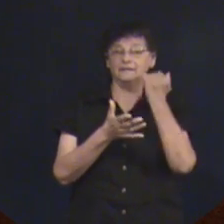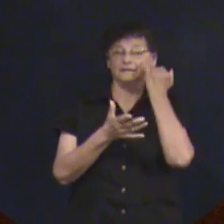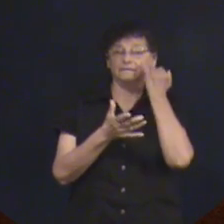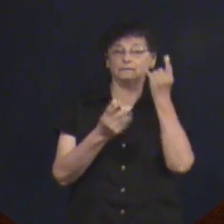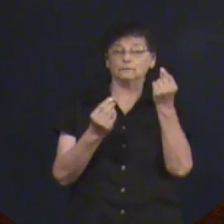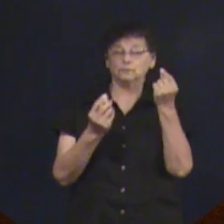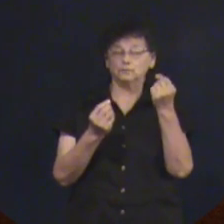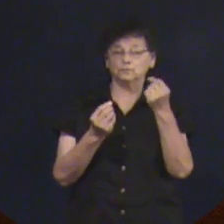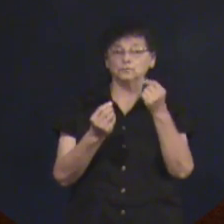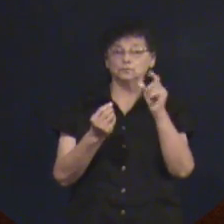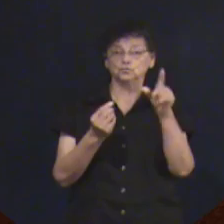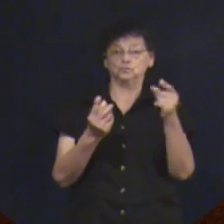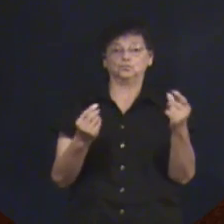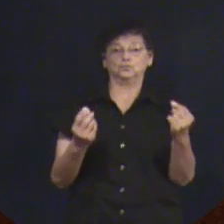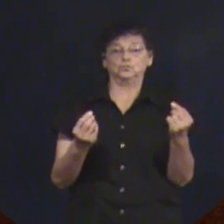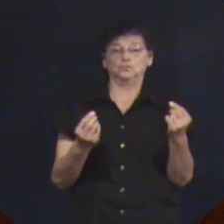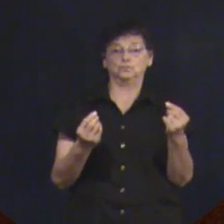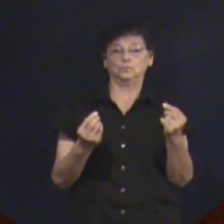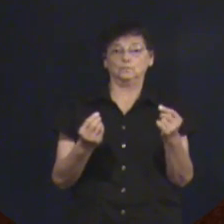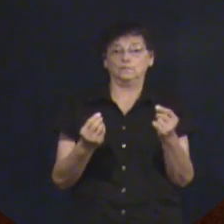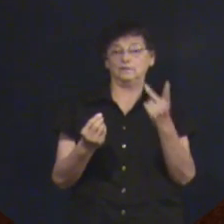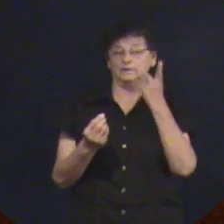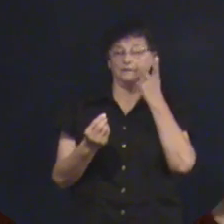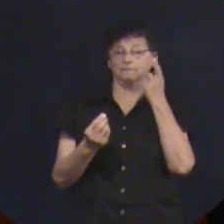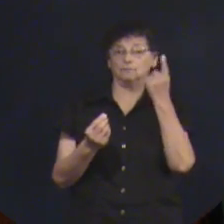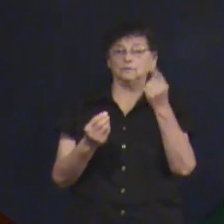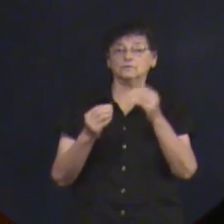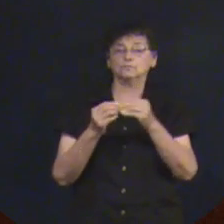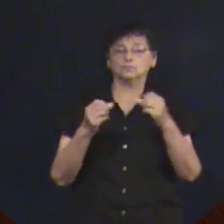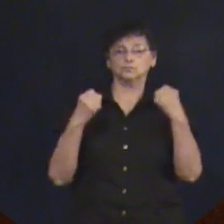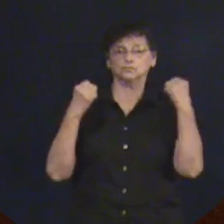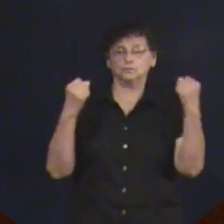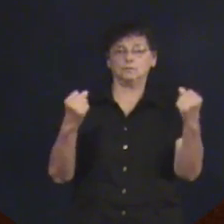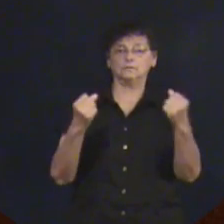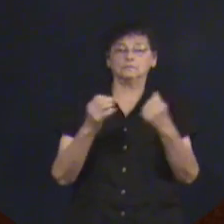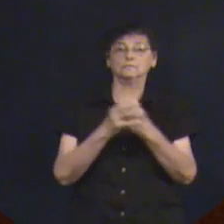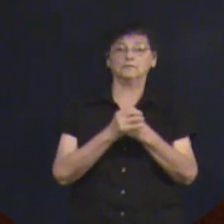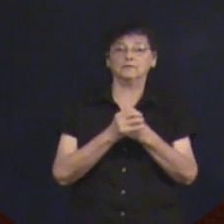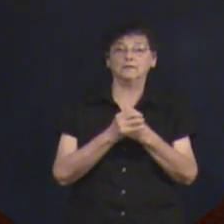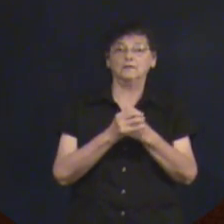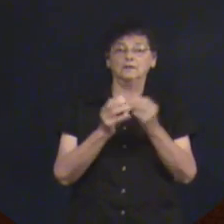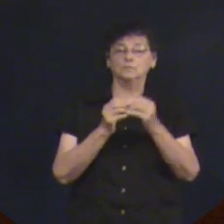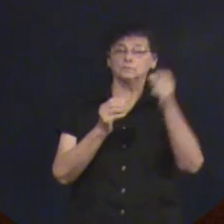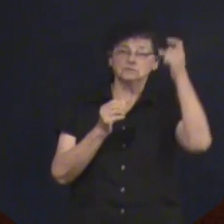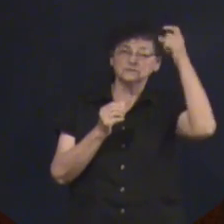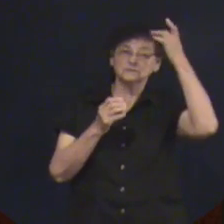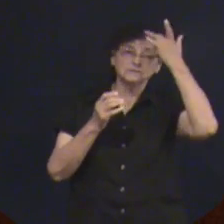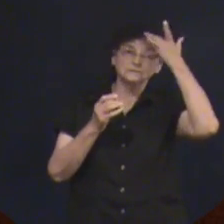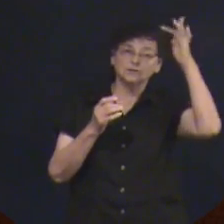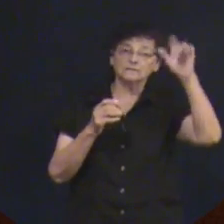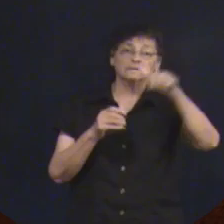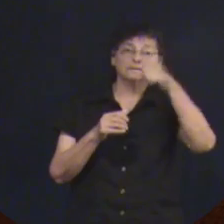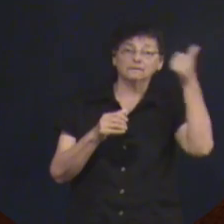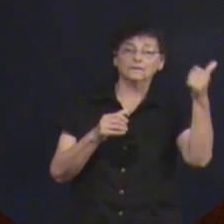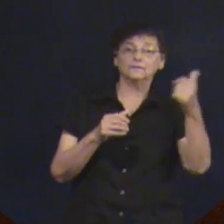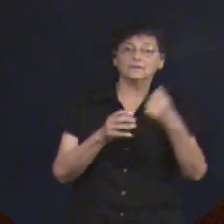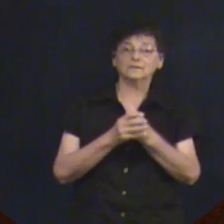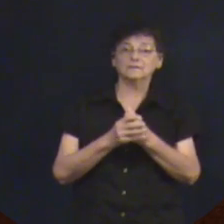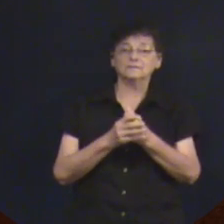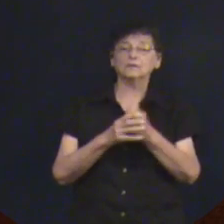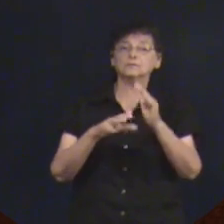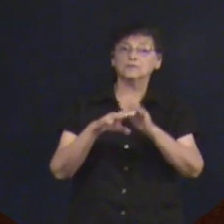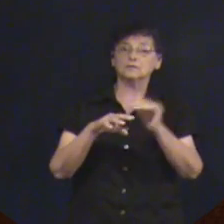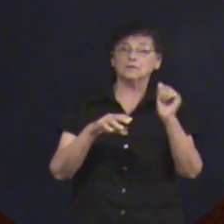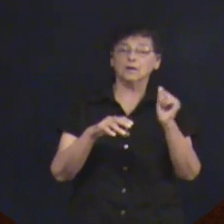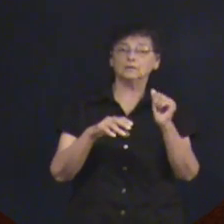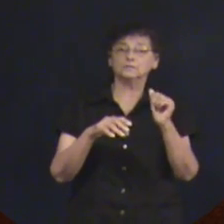hace lo que debe hacer, si uno es más fuerte, más inteligente que los demás, está